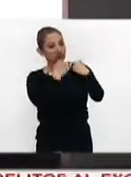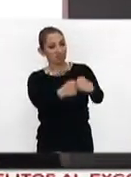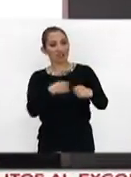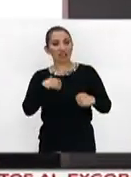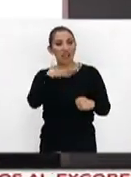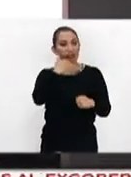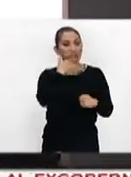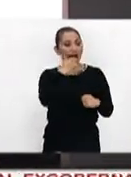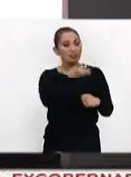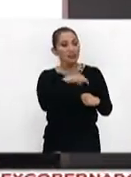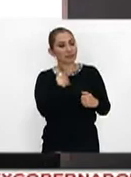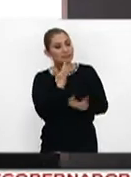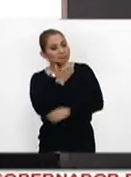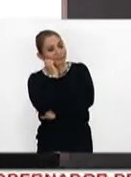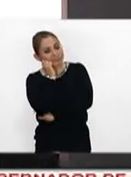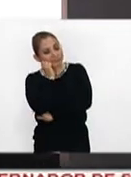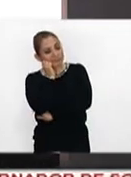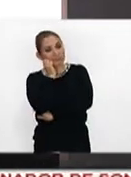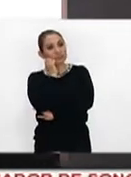Alemania estaba